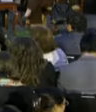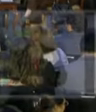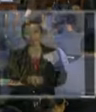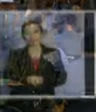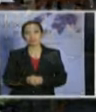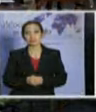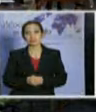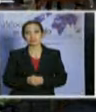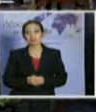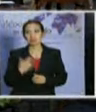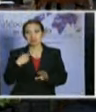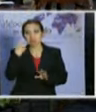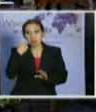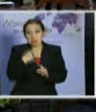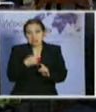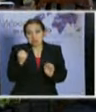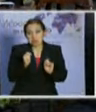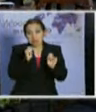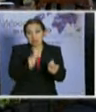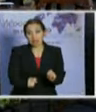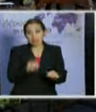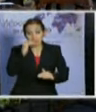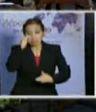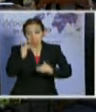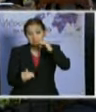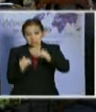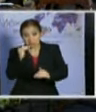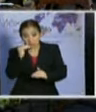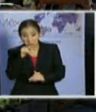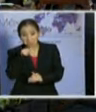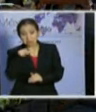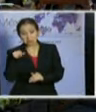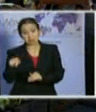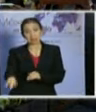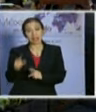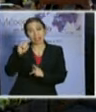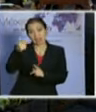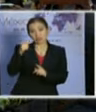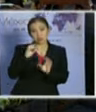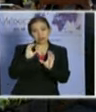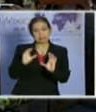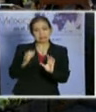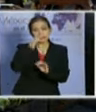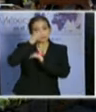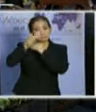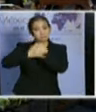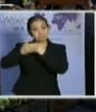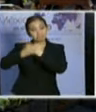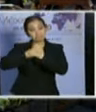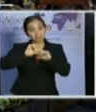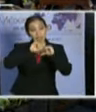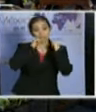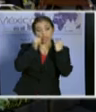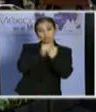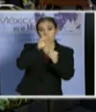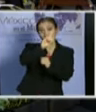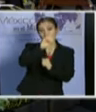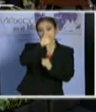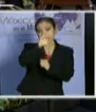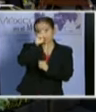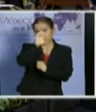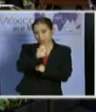bueno, no tiene para quién está dirigida, pero dice, la desigualdad ha sido una alerta hecha por parte de organizaciones como la